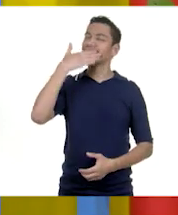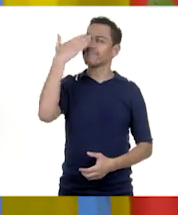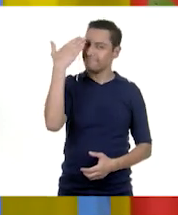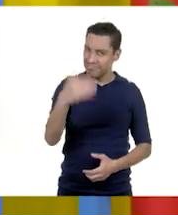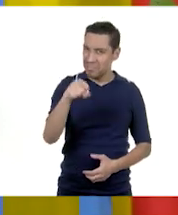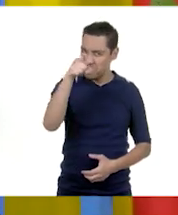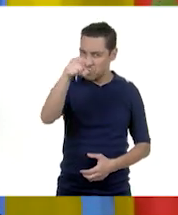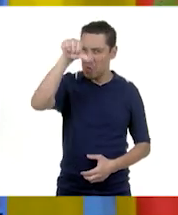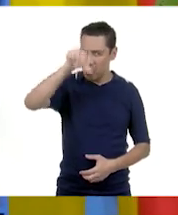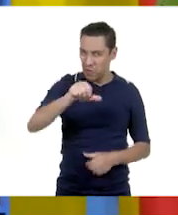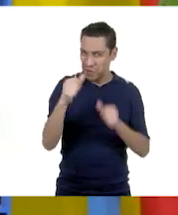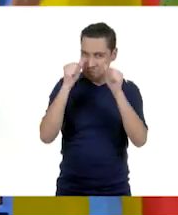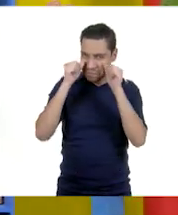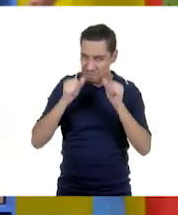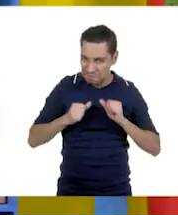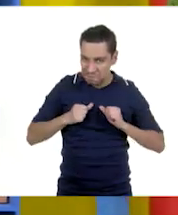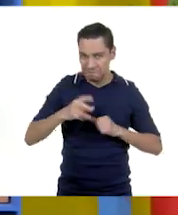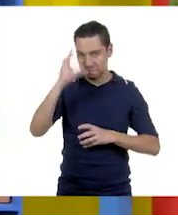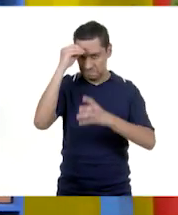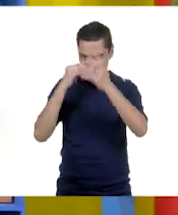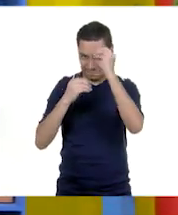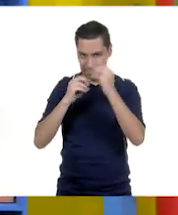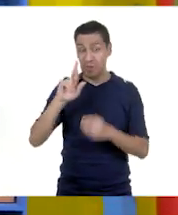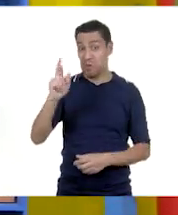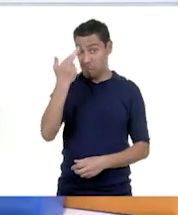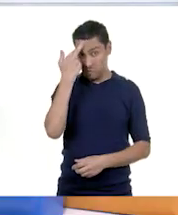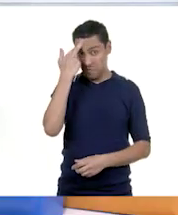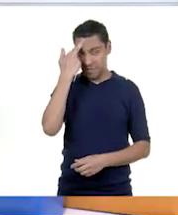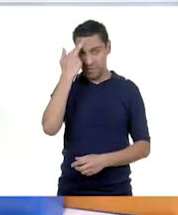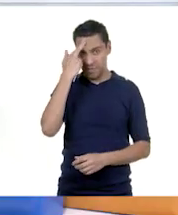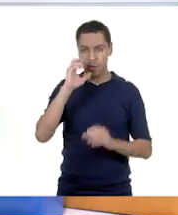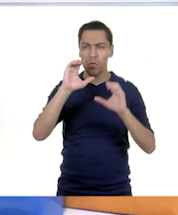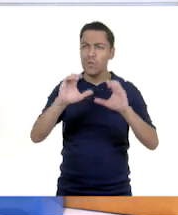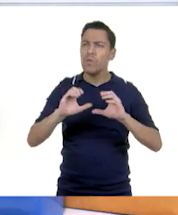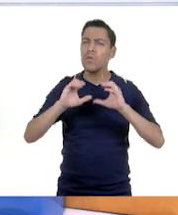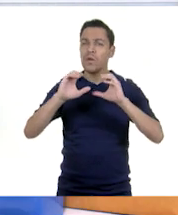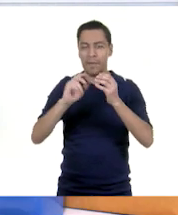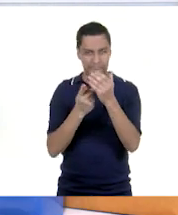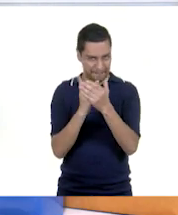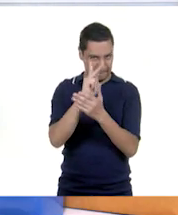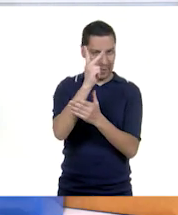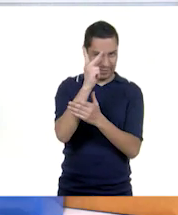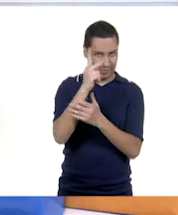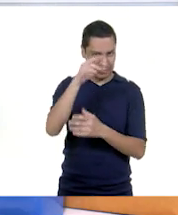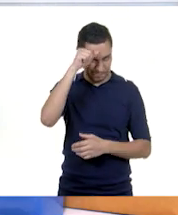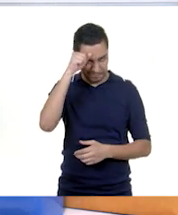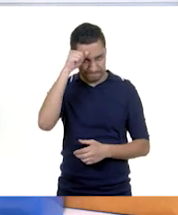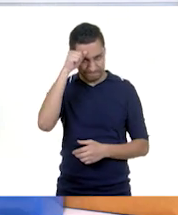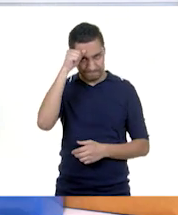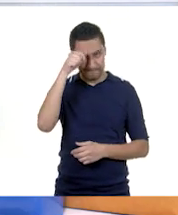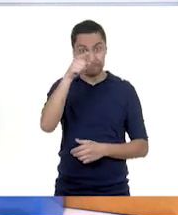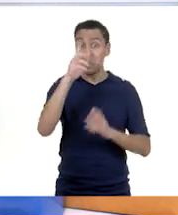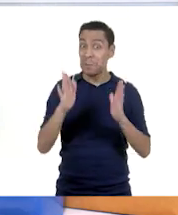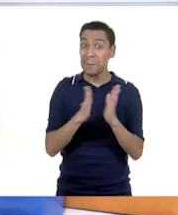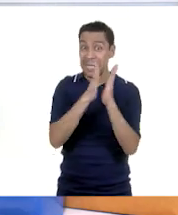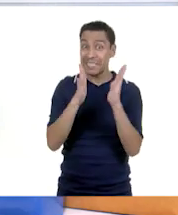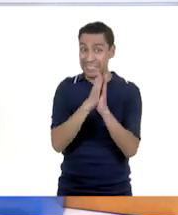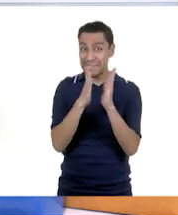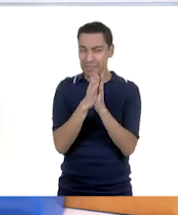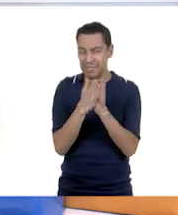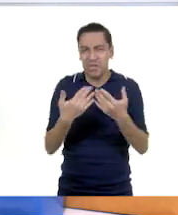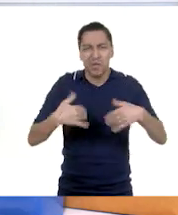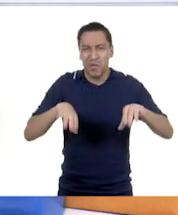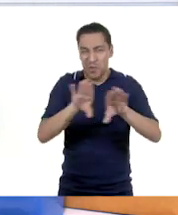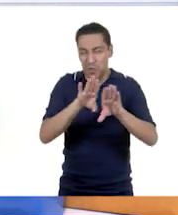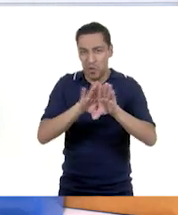clase de hoy. Recuerden que hay que cuidar las plantas. Exactamente. Yo quiero felicitar a las niñas niñas y a los niños porque participaron de